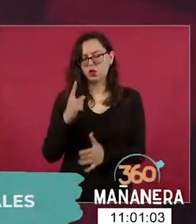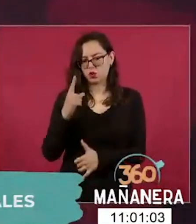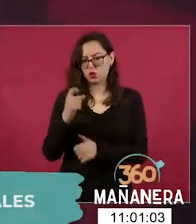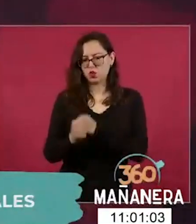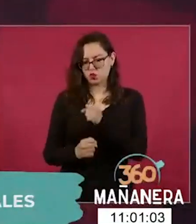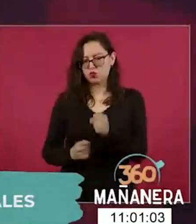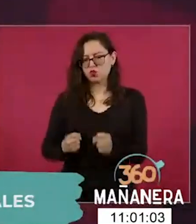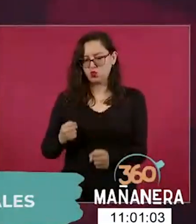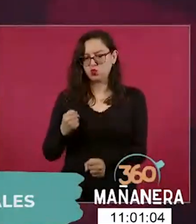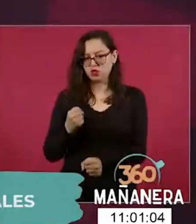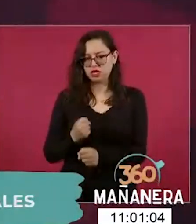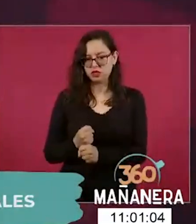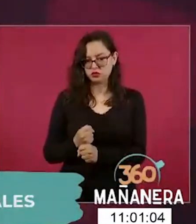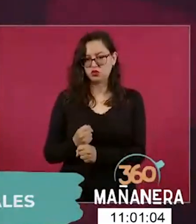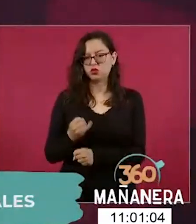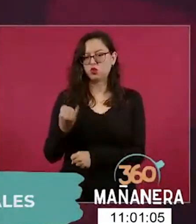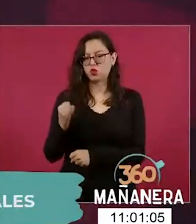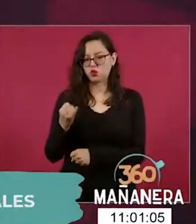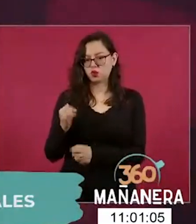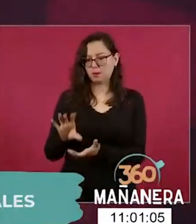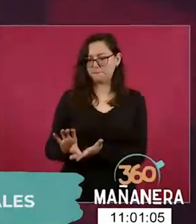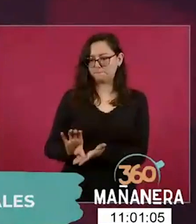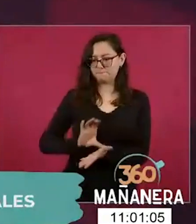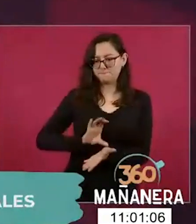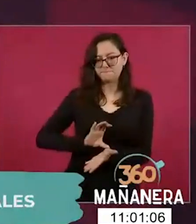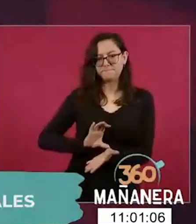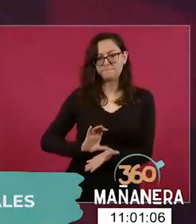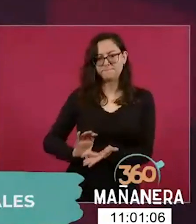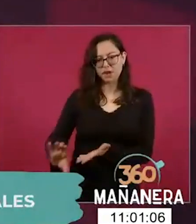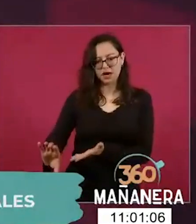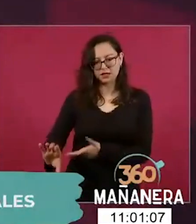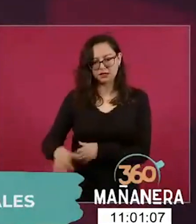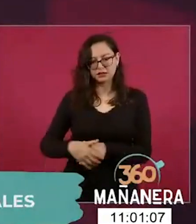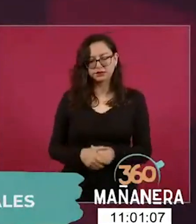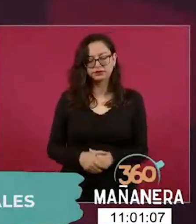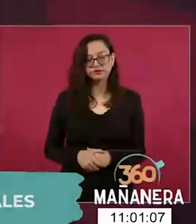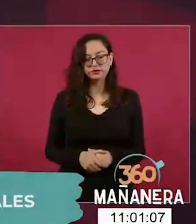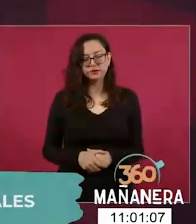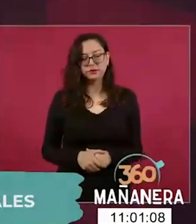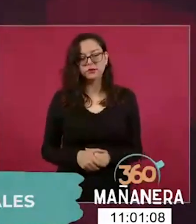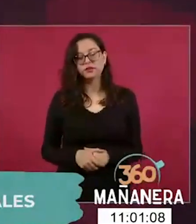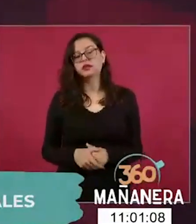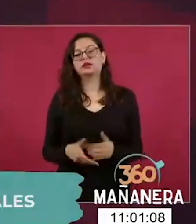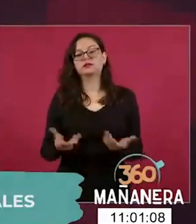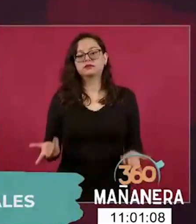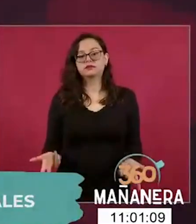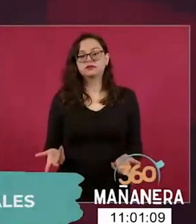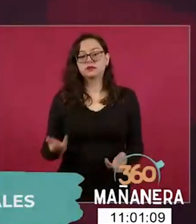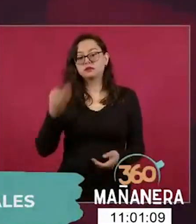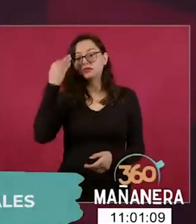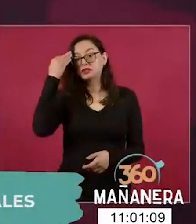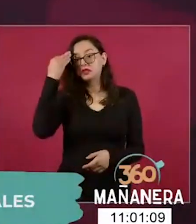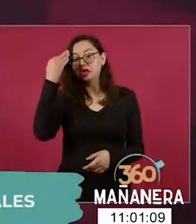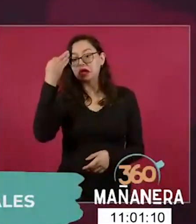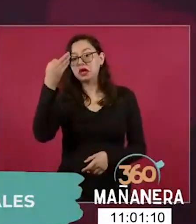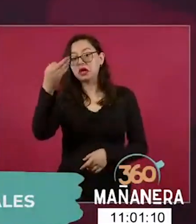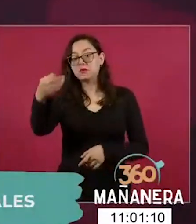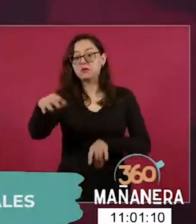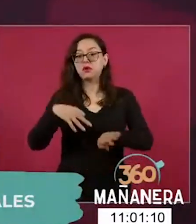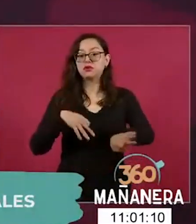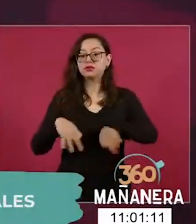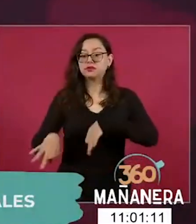paga en el mes de junio tienen un estímulo por antigüedad de